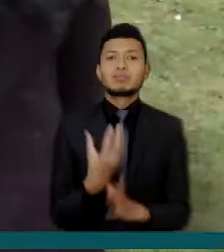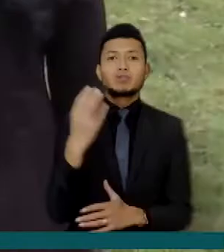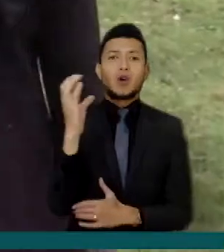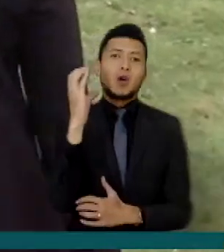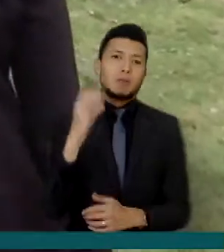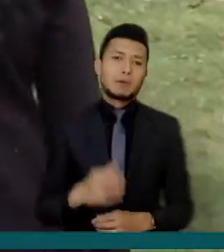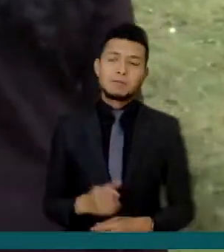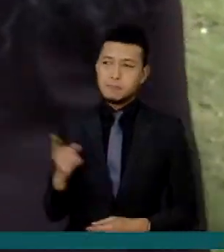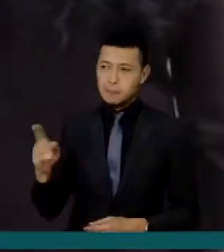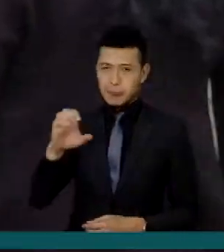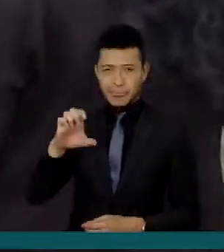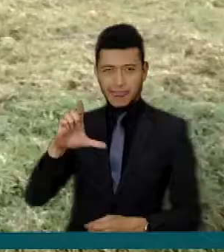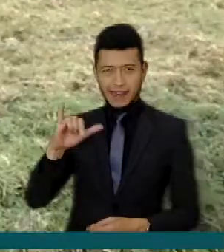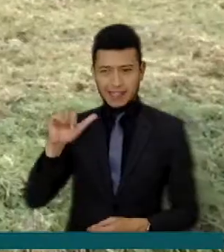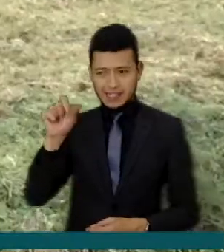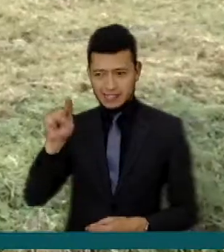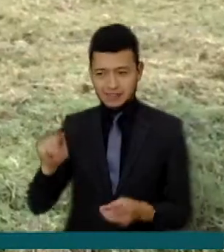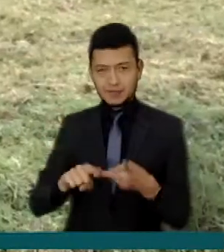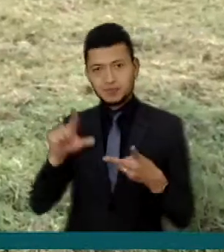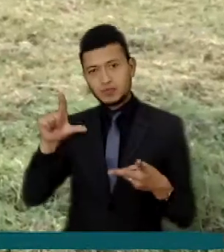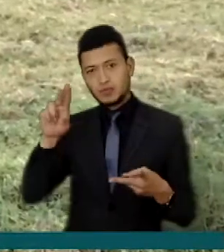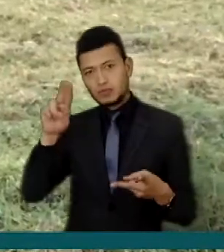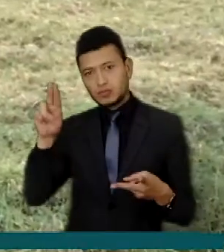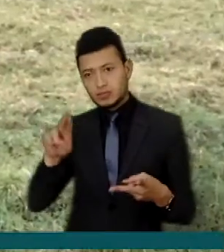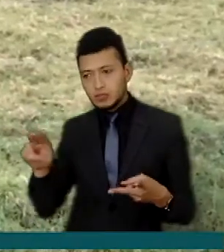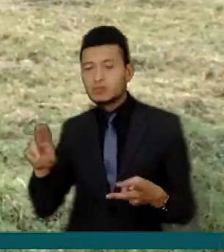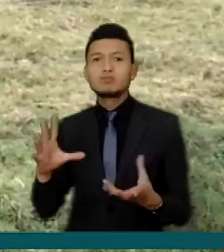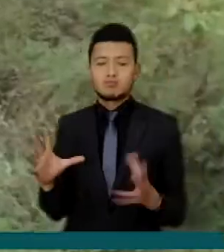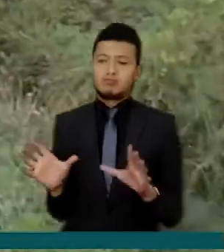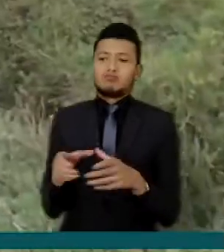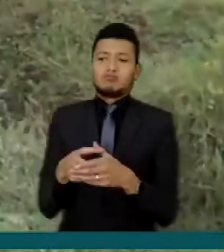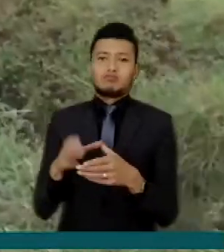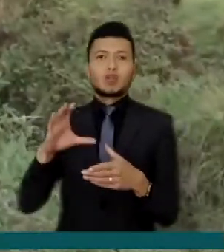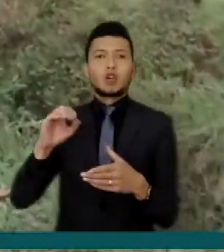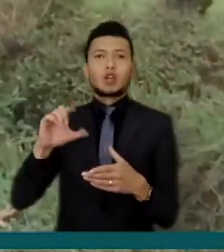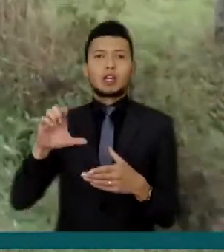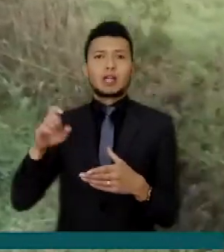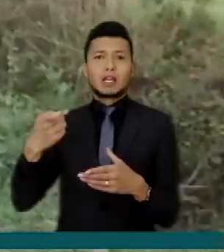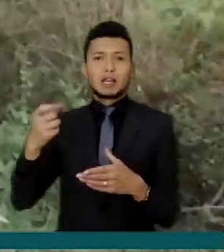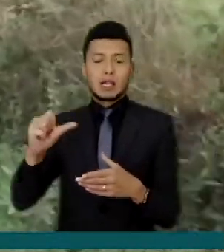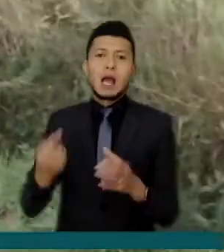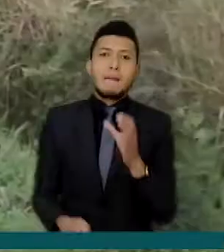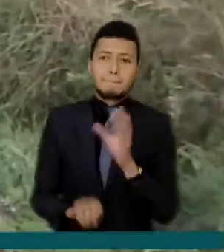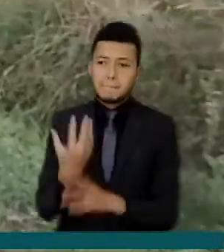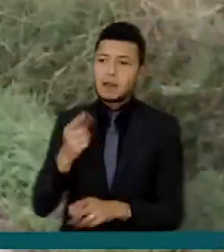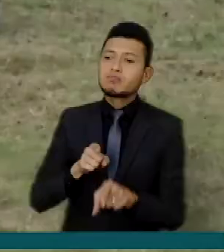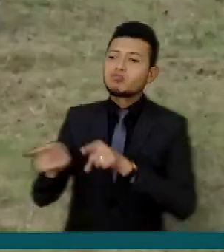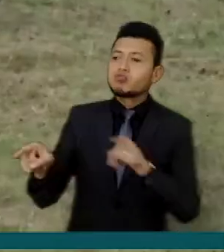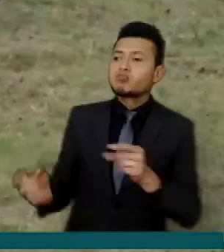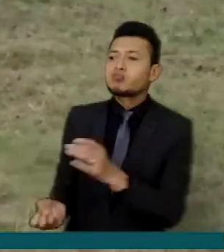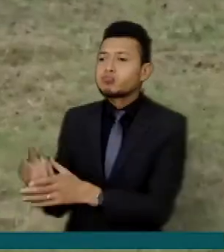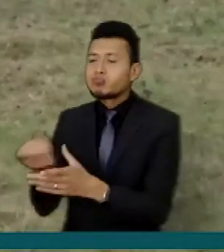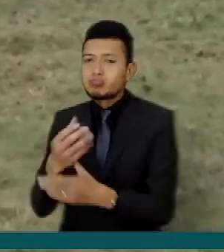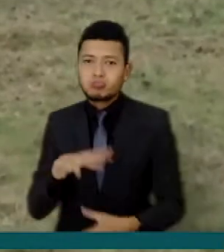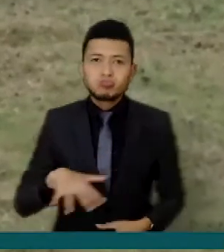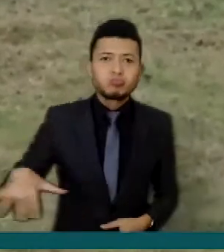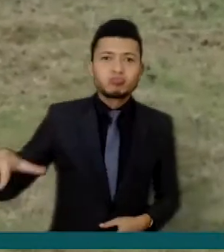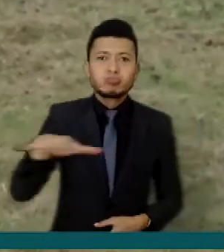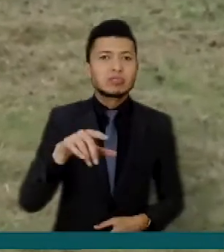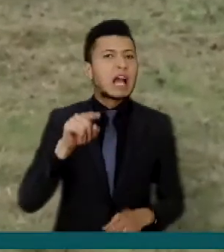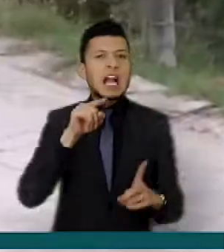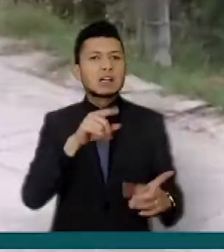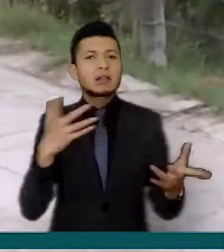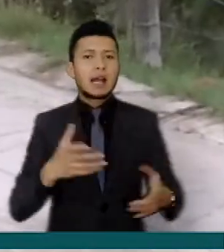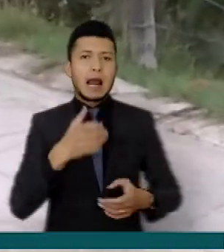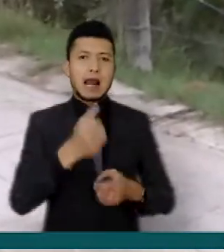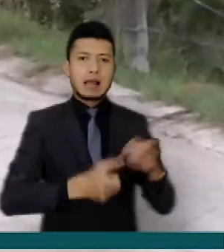Colombia. Don Elías y Doña Luz hacen parte de la cooperativa Colega, creada hace 22 años por pequeños productores de la región, dedicada